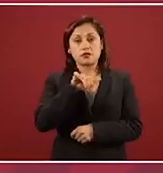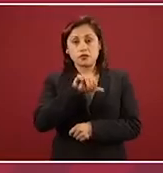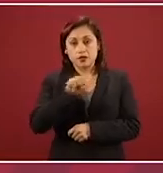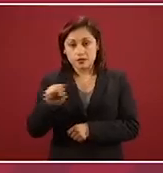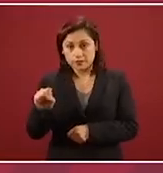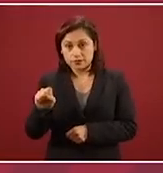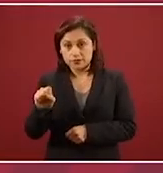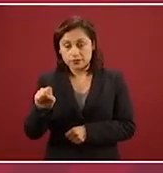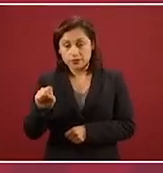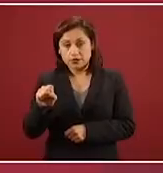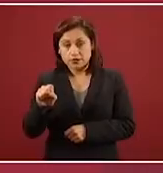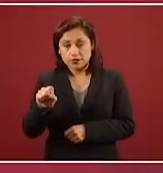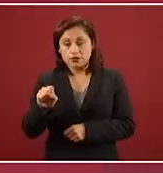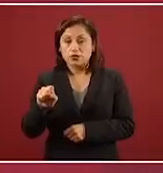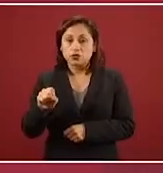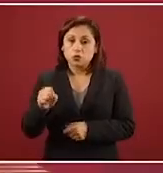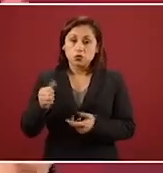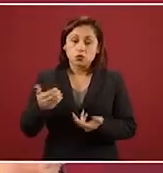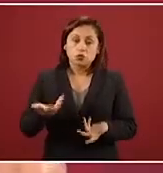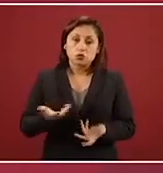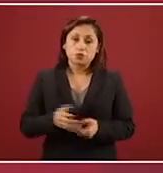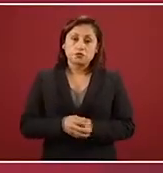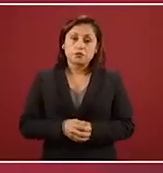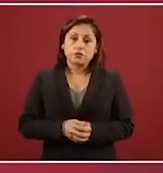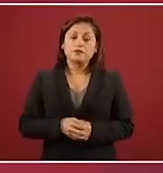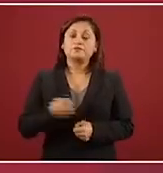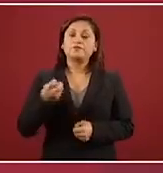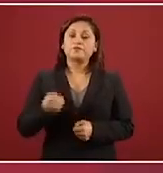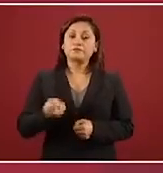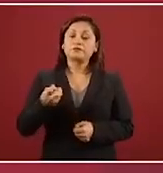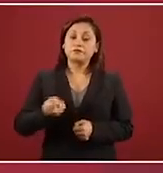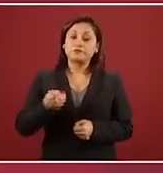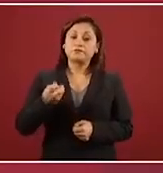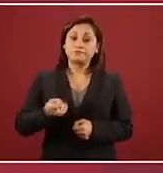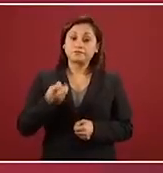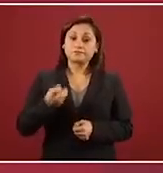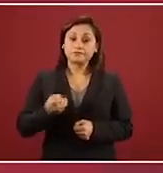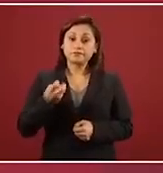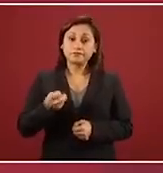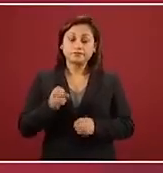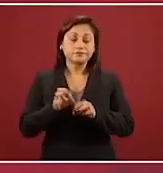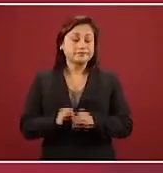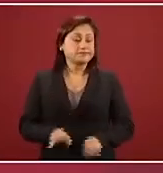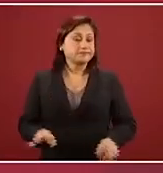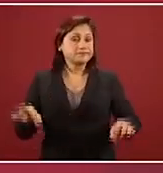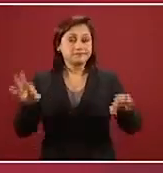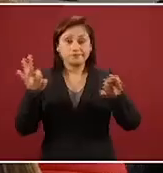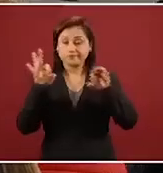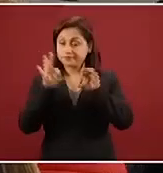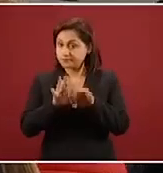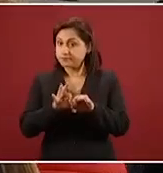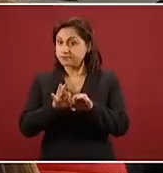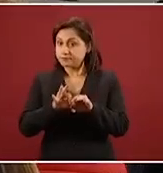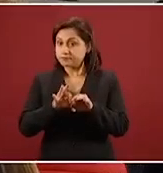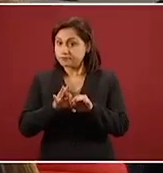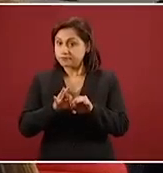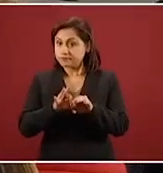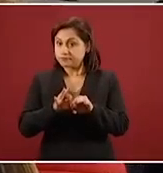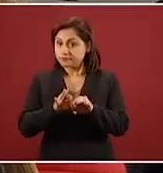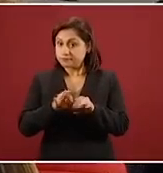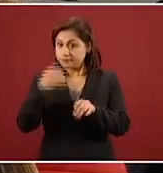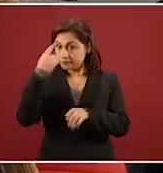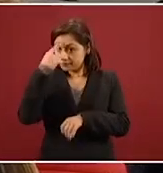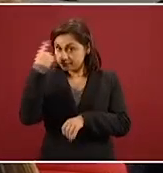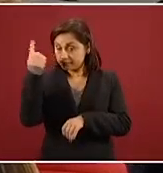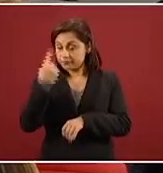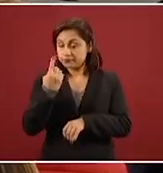son completamente vinculados a una de las acciones más importantes, creo yo, de la Cuarta